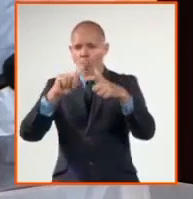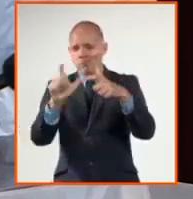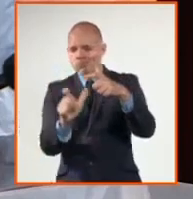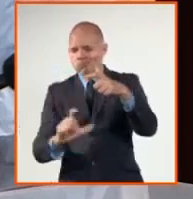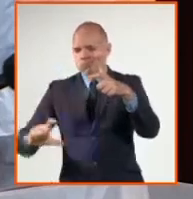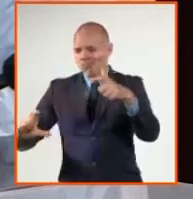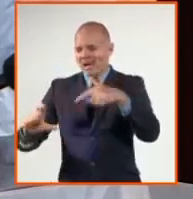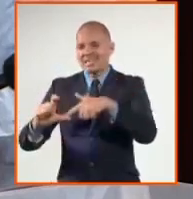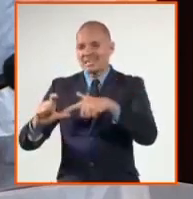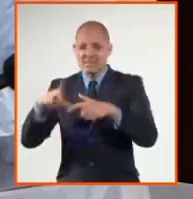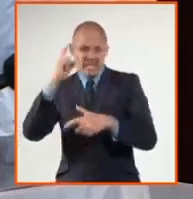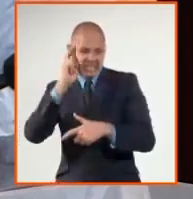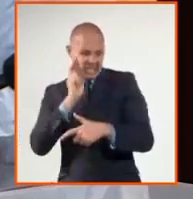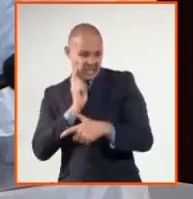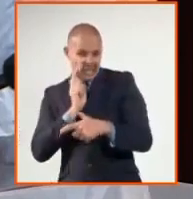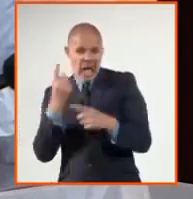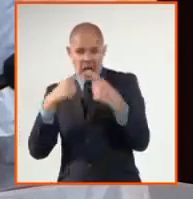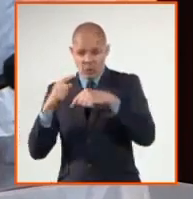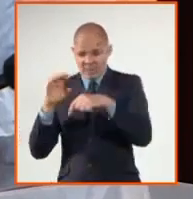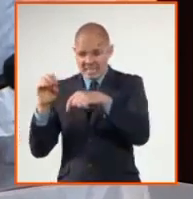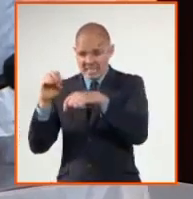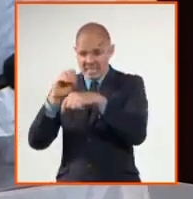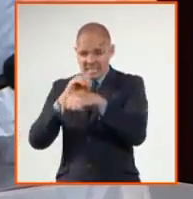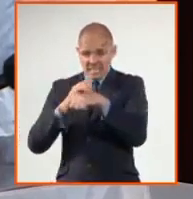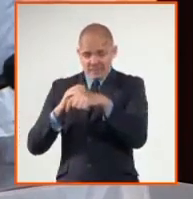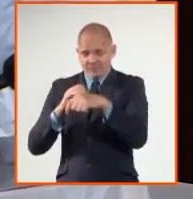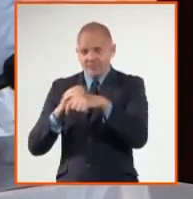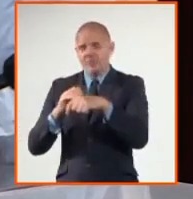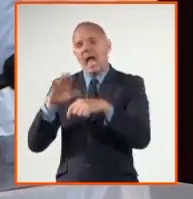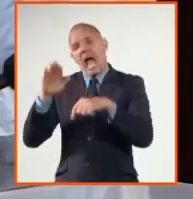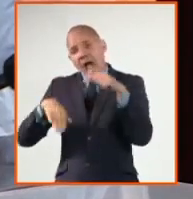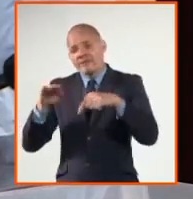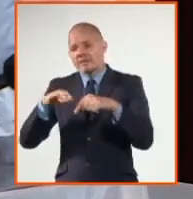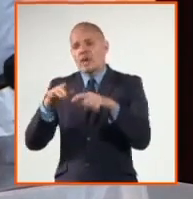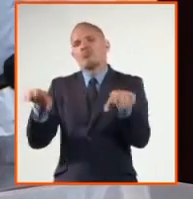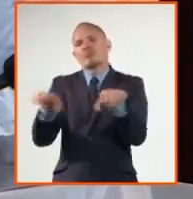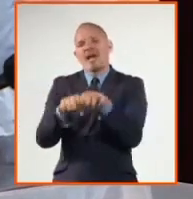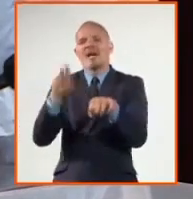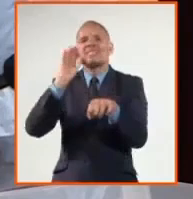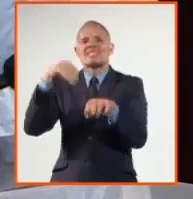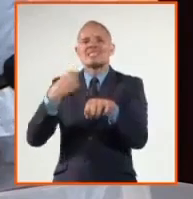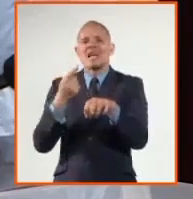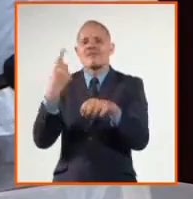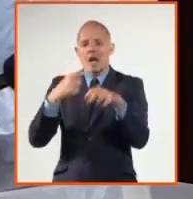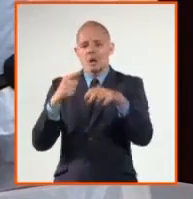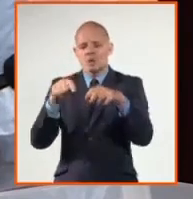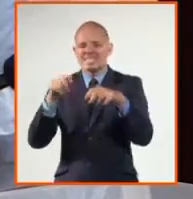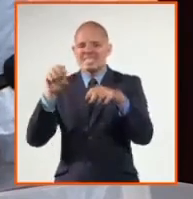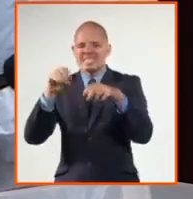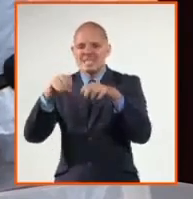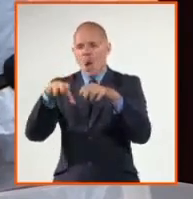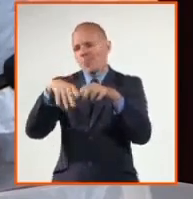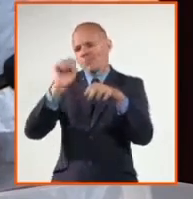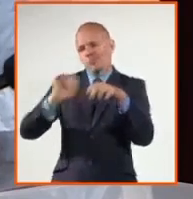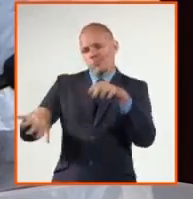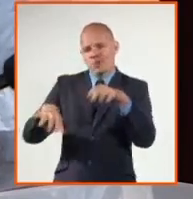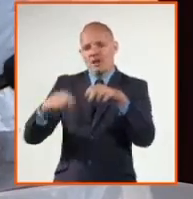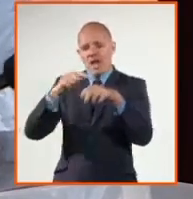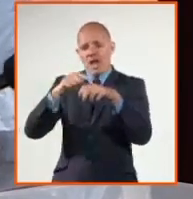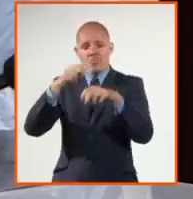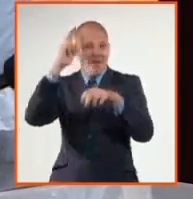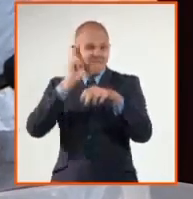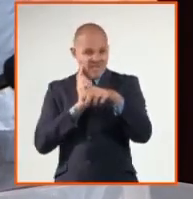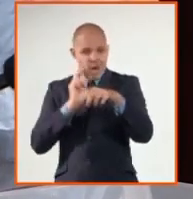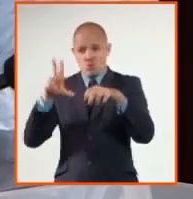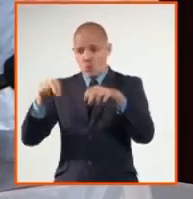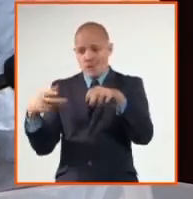con la tecnología pero siempre esa unión de tubo viejo con tubo nuevo puede traer un trabajo este bloque es incluso julio